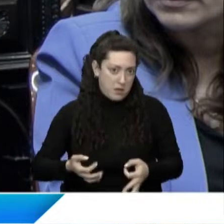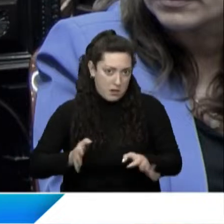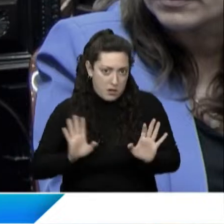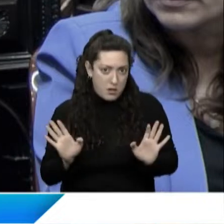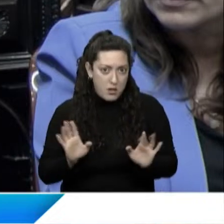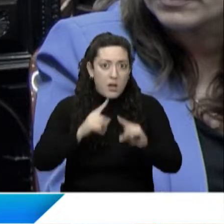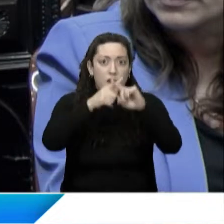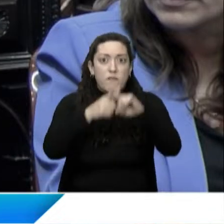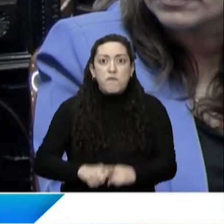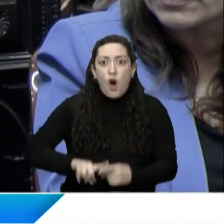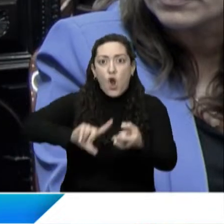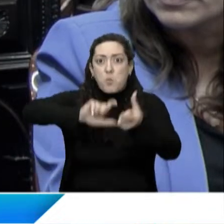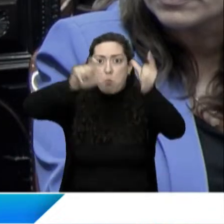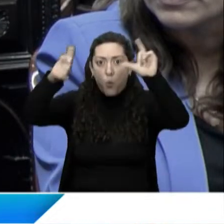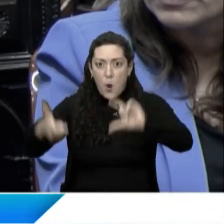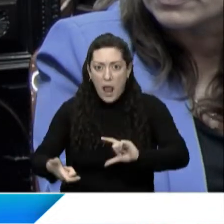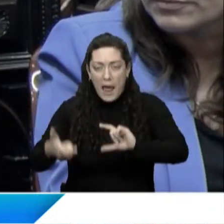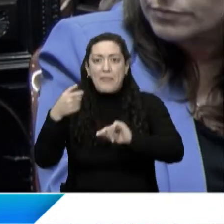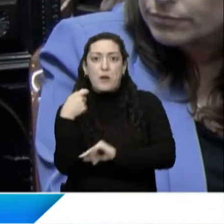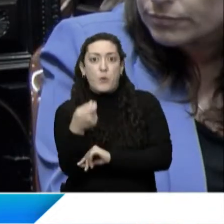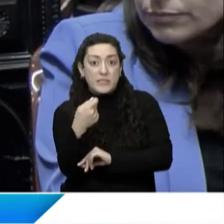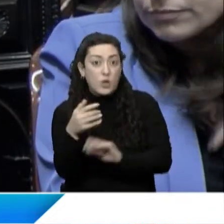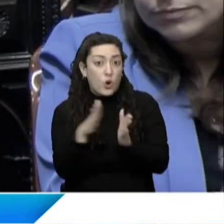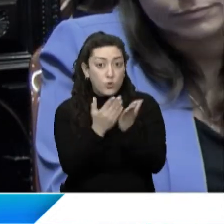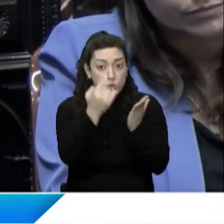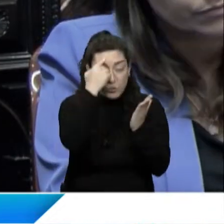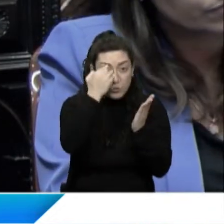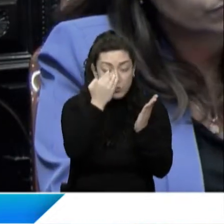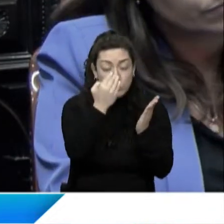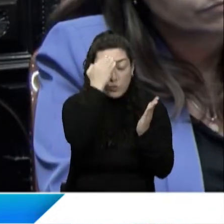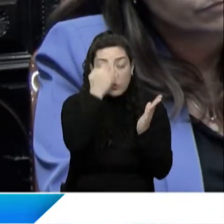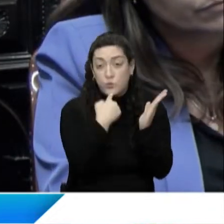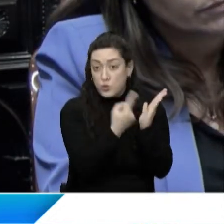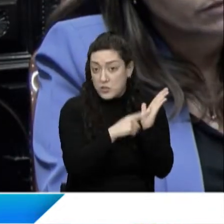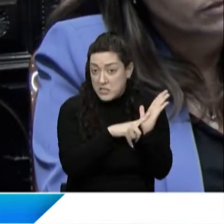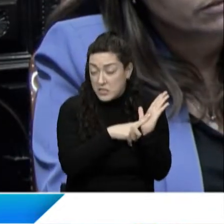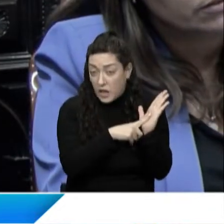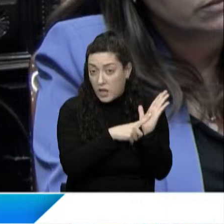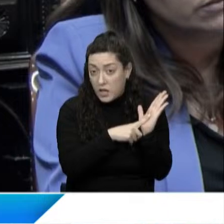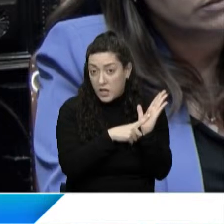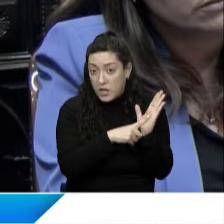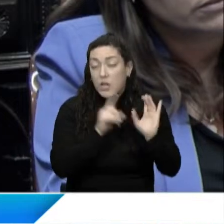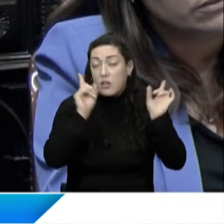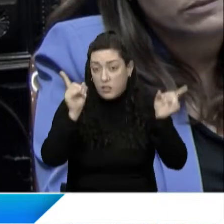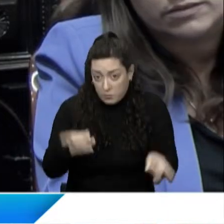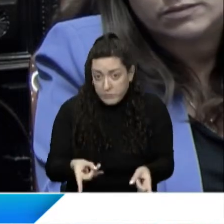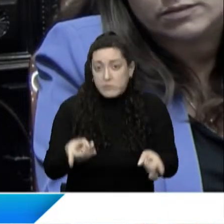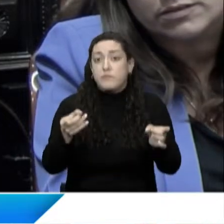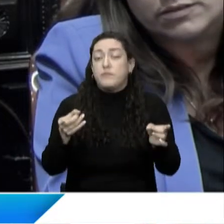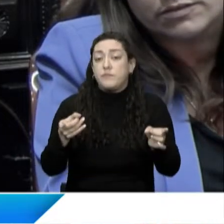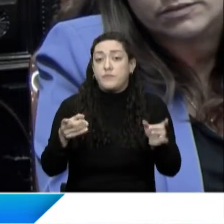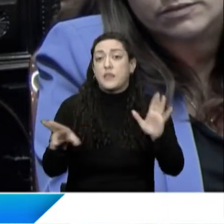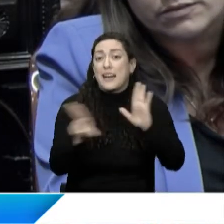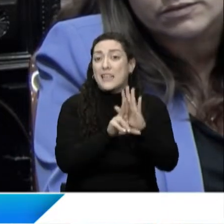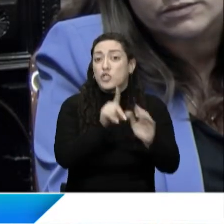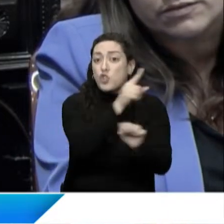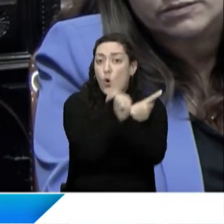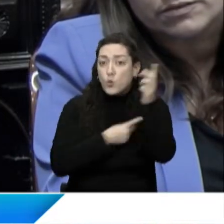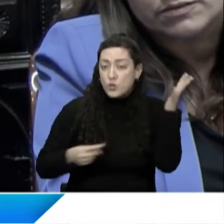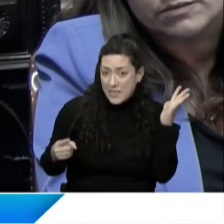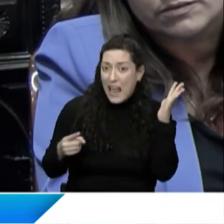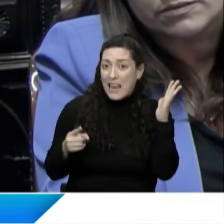de movilidad, así lo tiene dicho nuestra Constitución, pero así lo tiene respaldado las